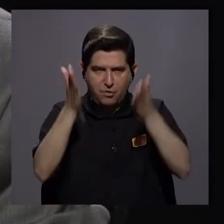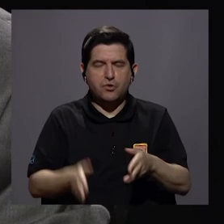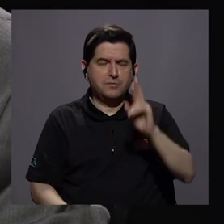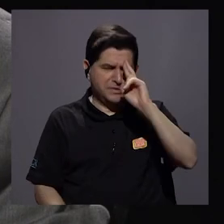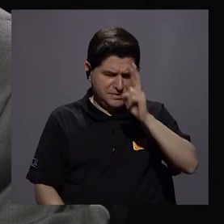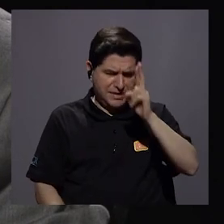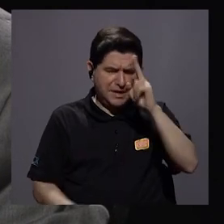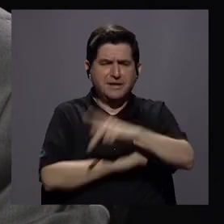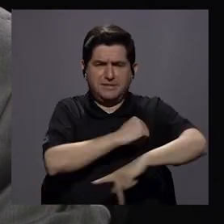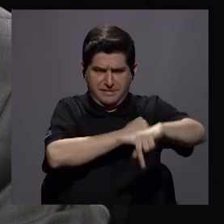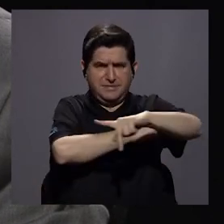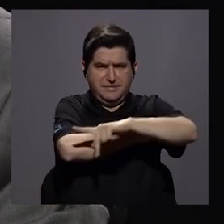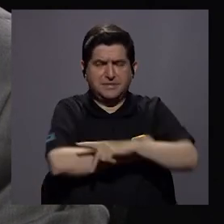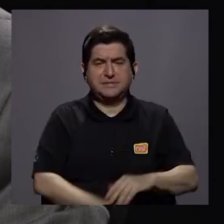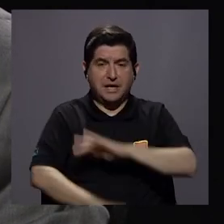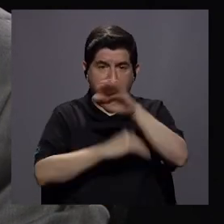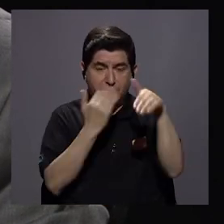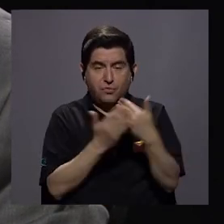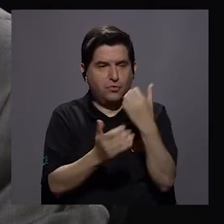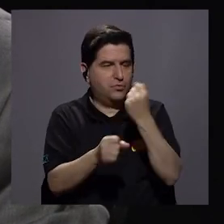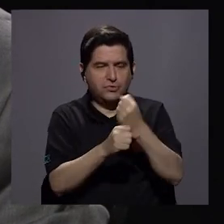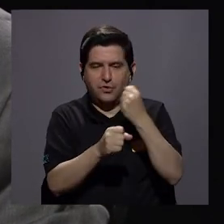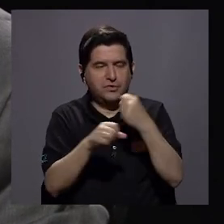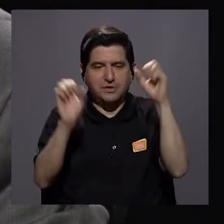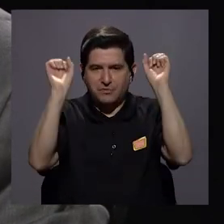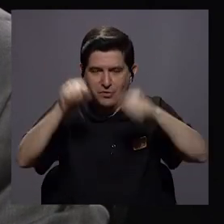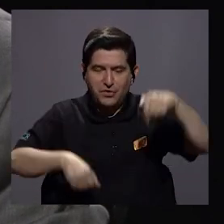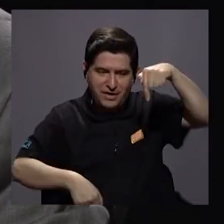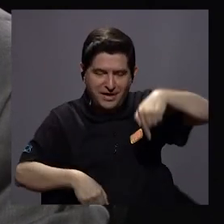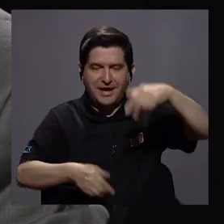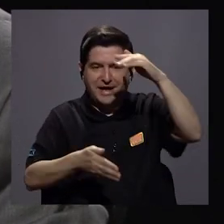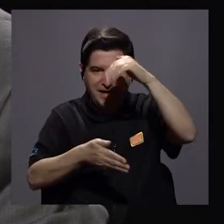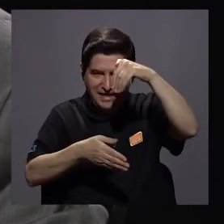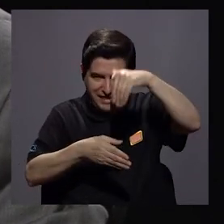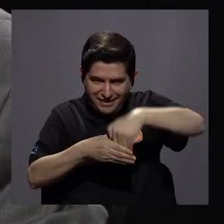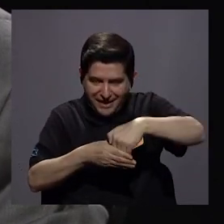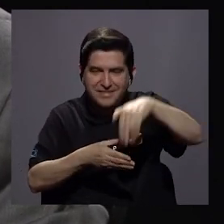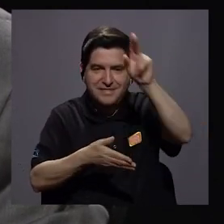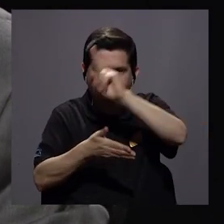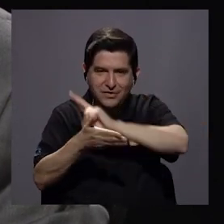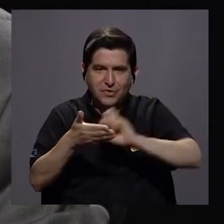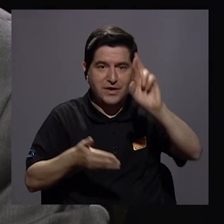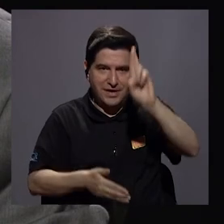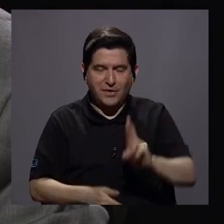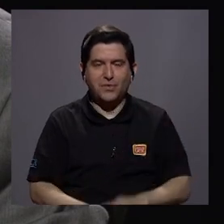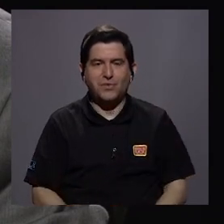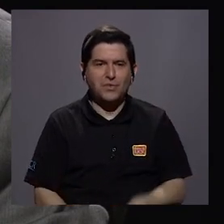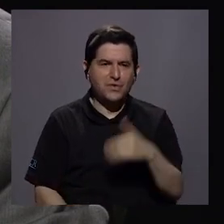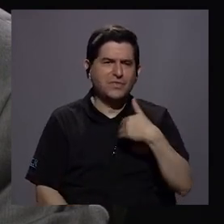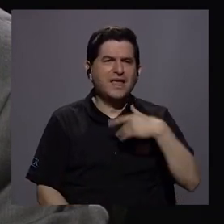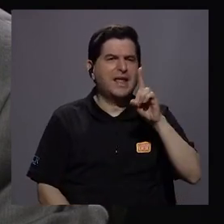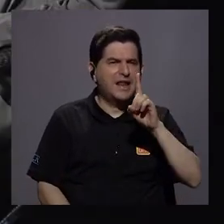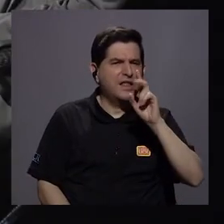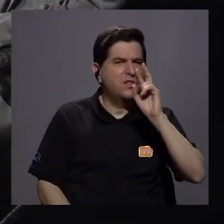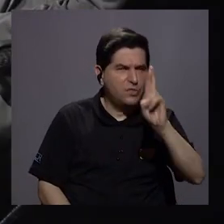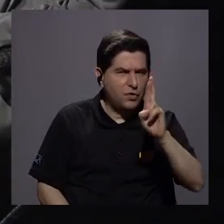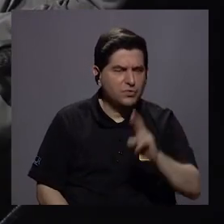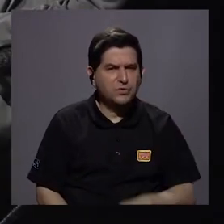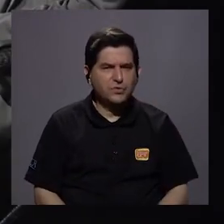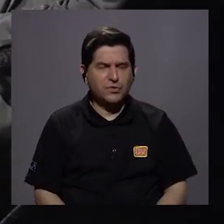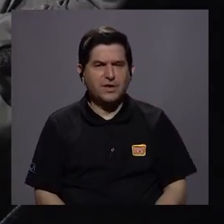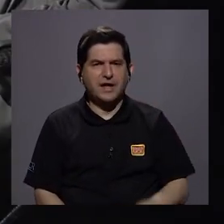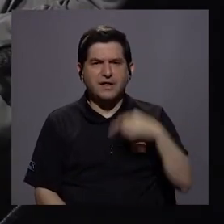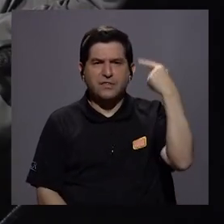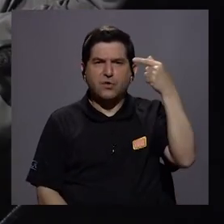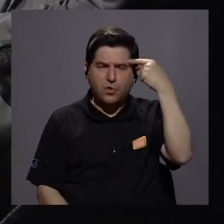nuestro país, con todos los puestos habidos y por haber acá en la Universidad de Costa Rica, doctora, tiene un doctorado académico